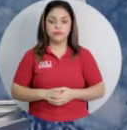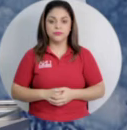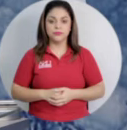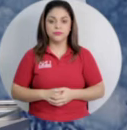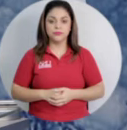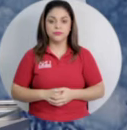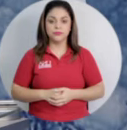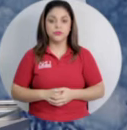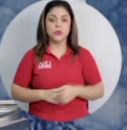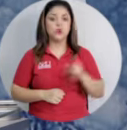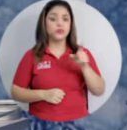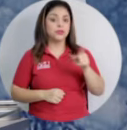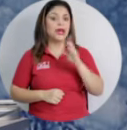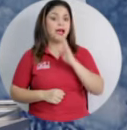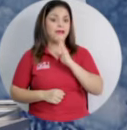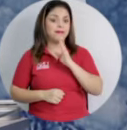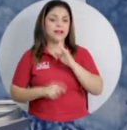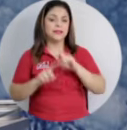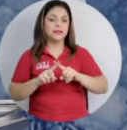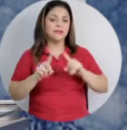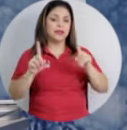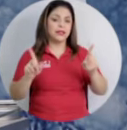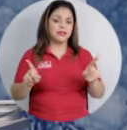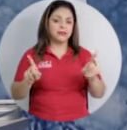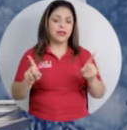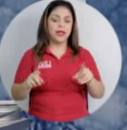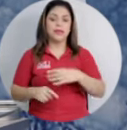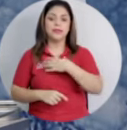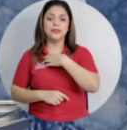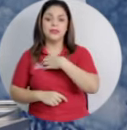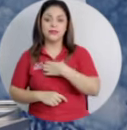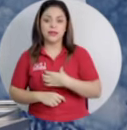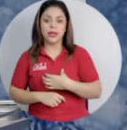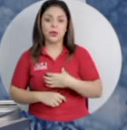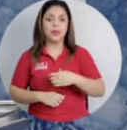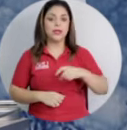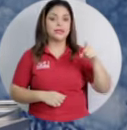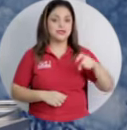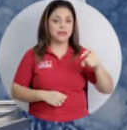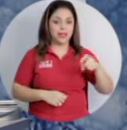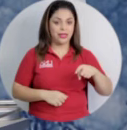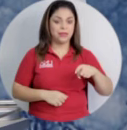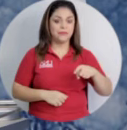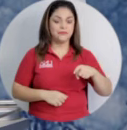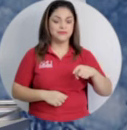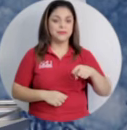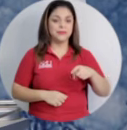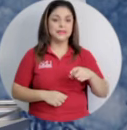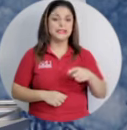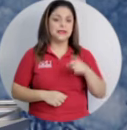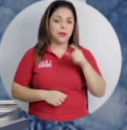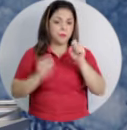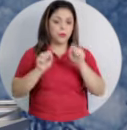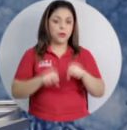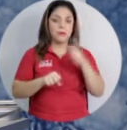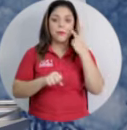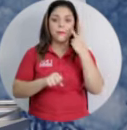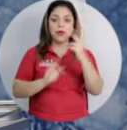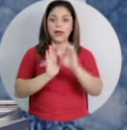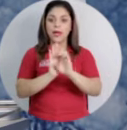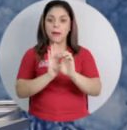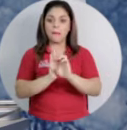diferencia entre un deseo y una necesidad puede ejemplificarse con el